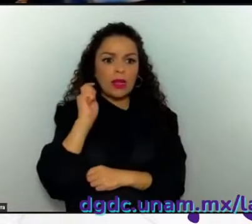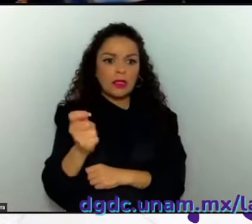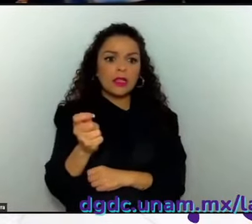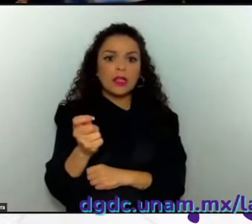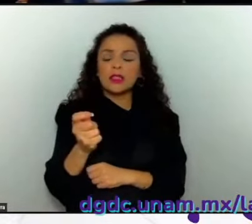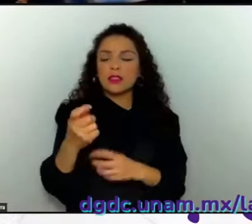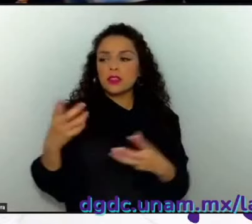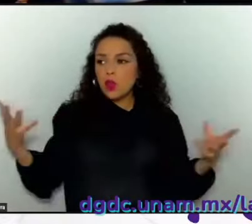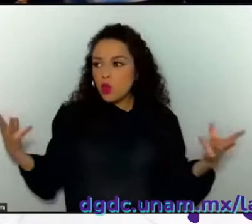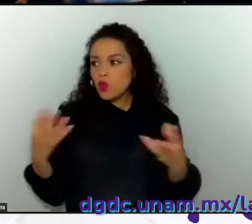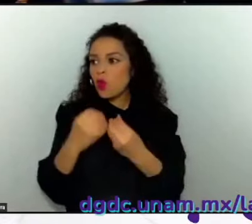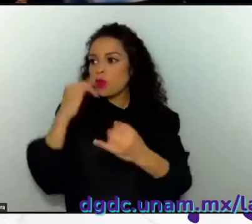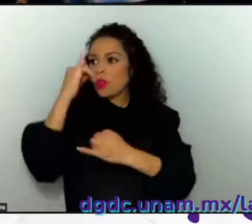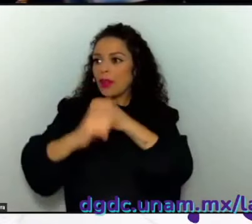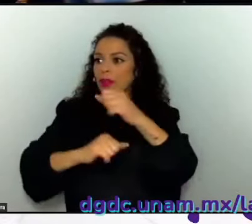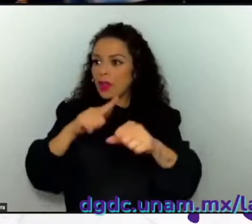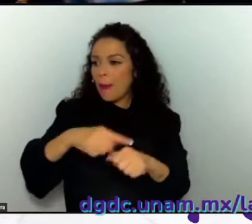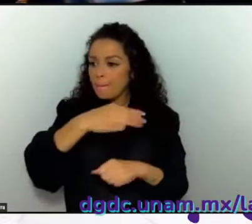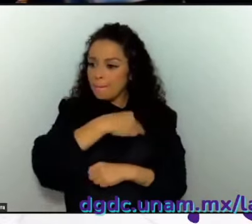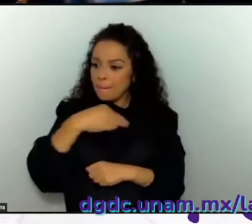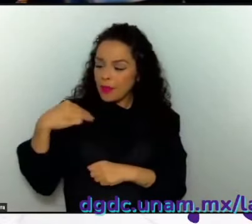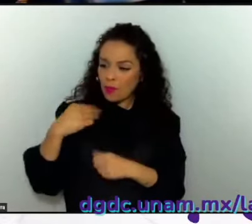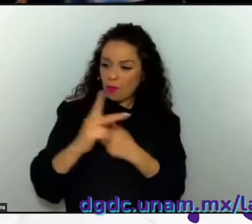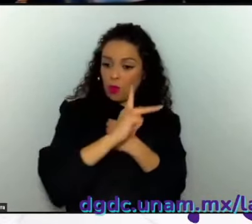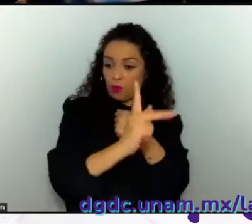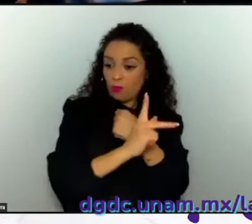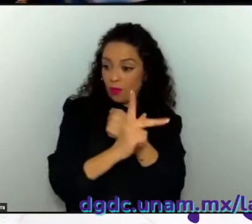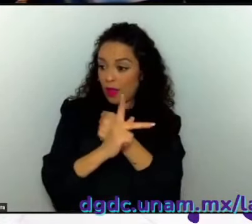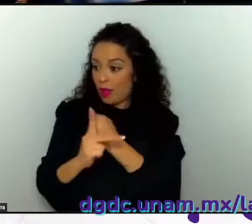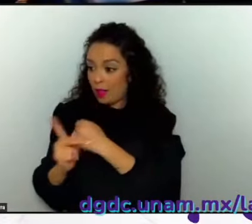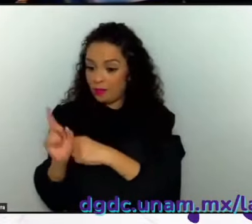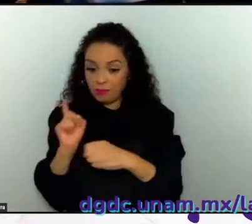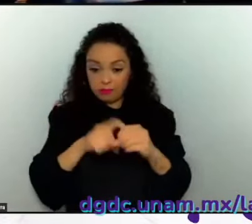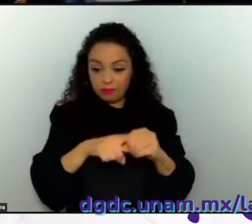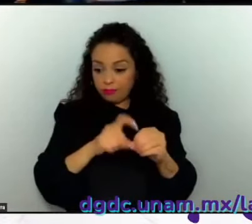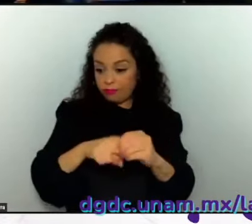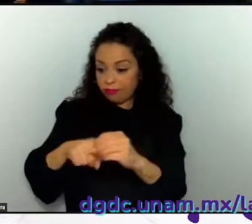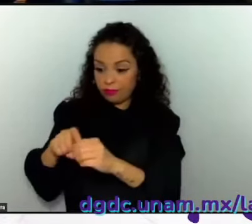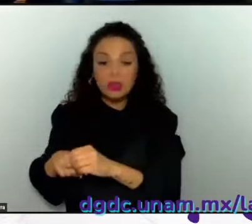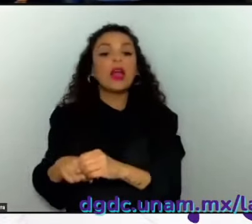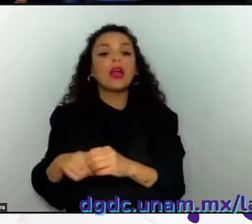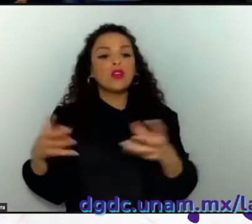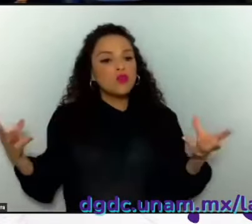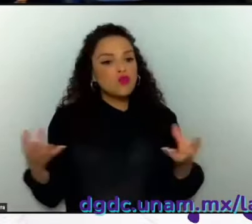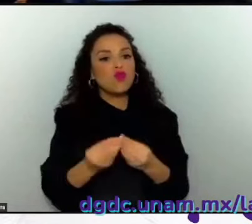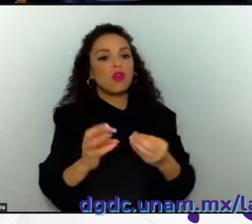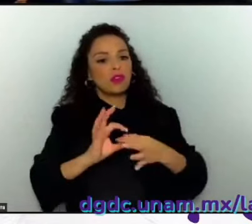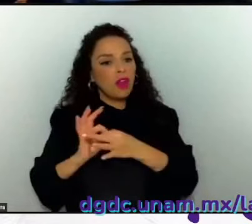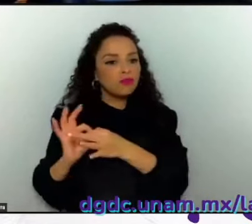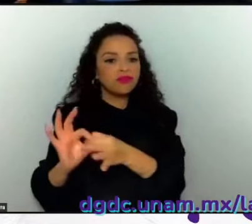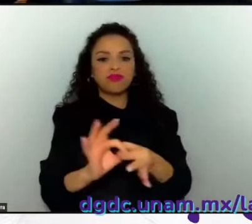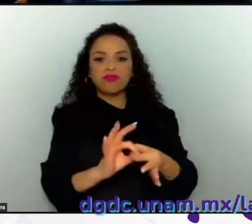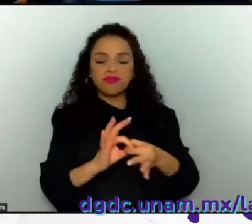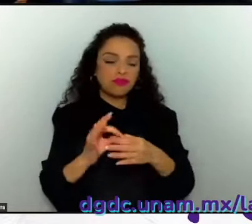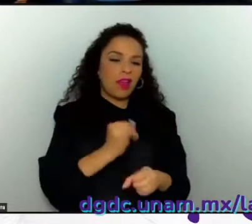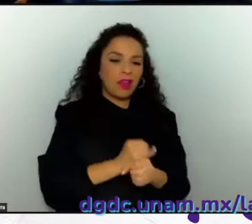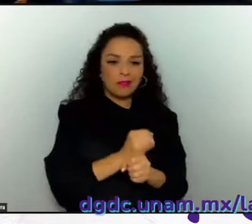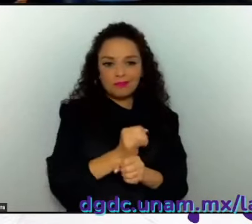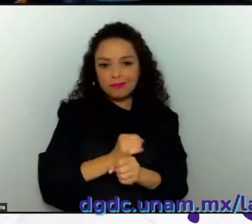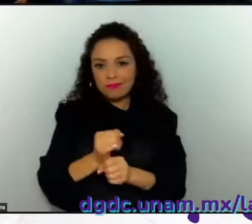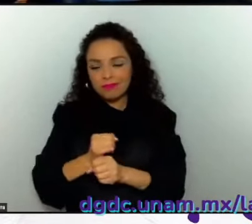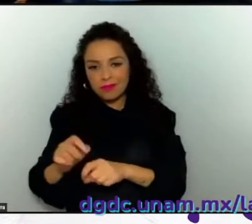que involucre países de índole tan diversa, colaborando conjuntamente para. Bueno, eso